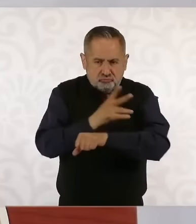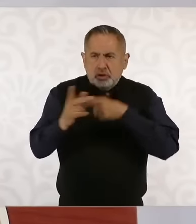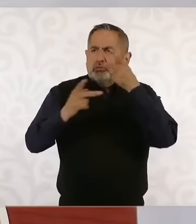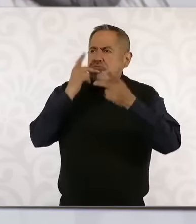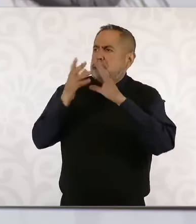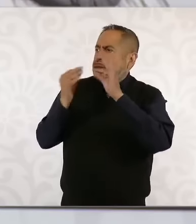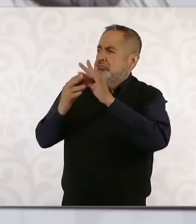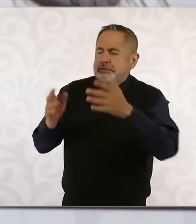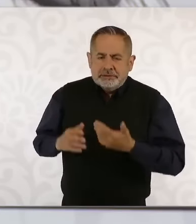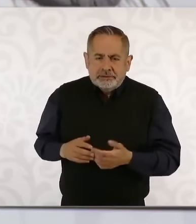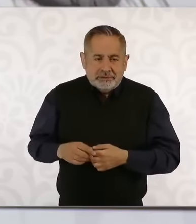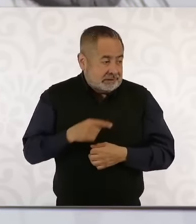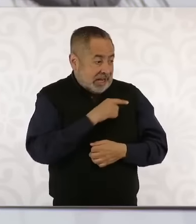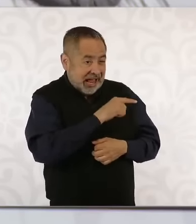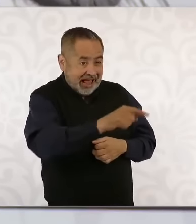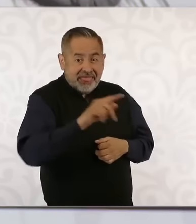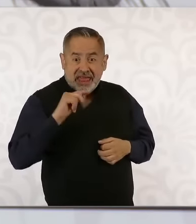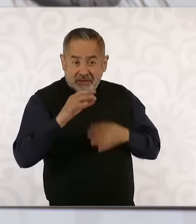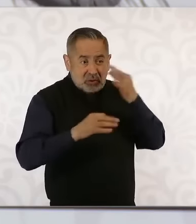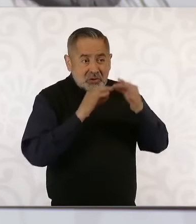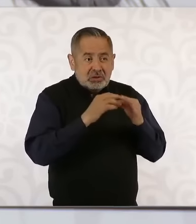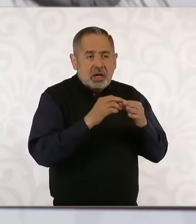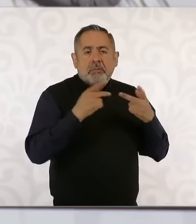que cada vez tienen menos rating, la verdad.